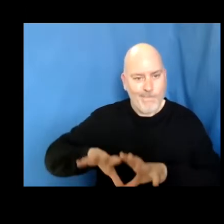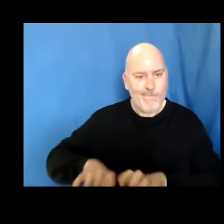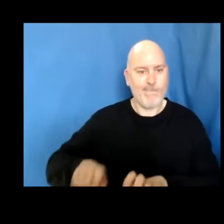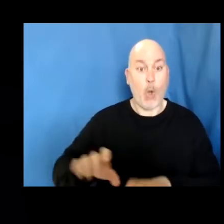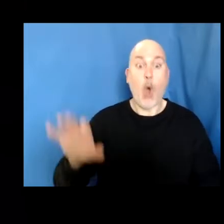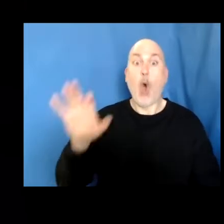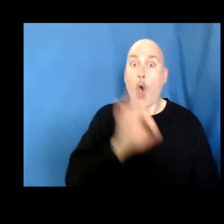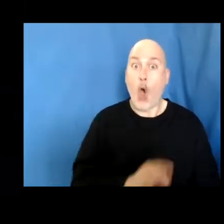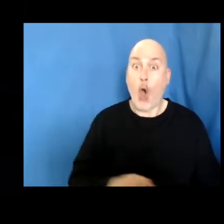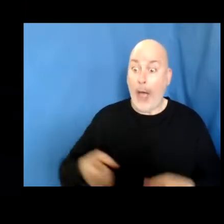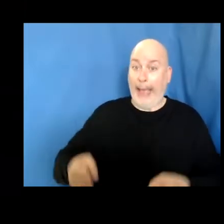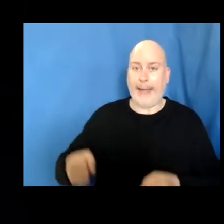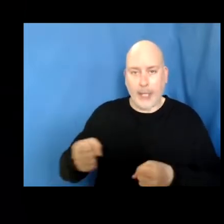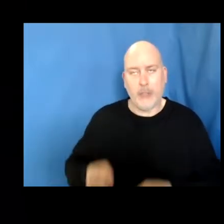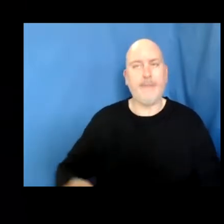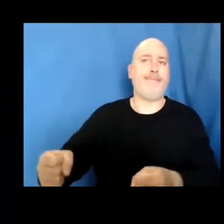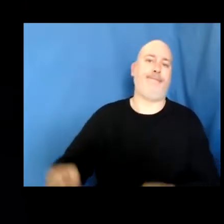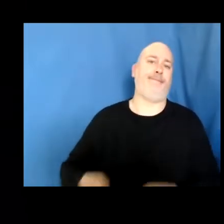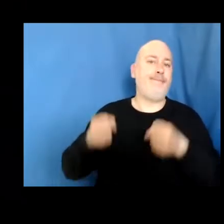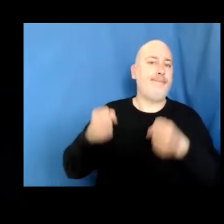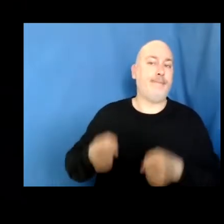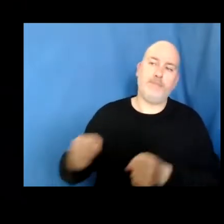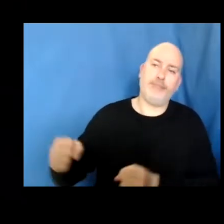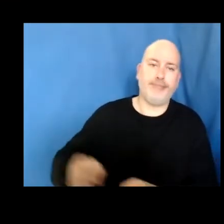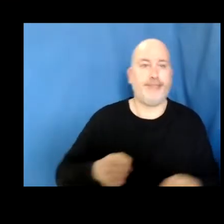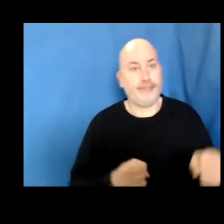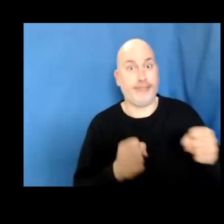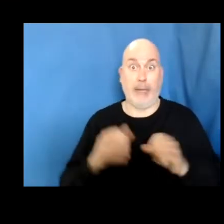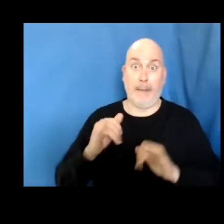paseos en el carrito. Incluso hay veces que es